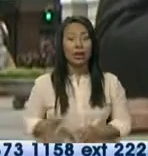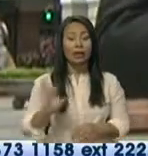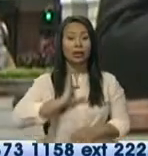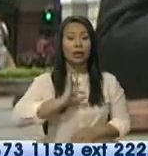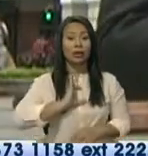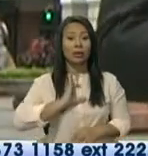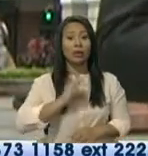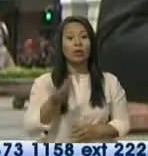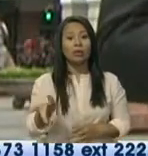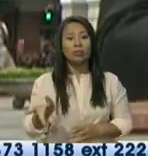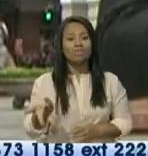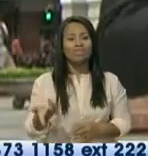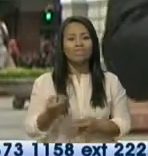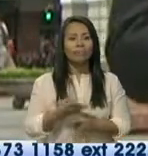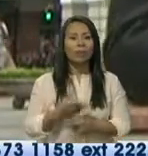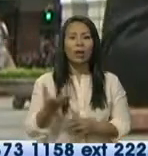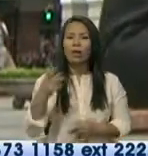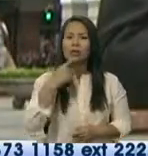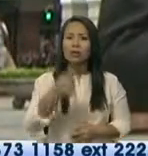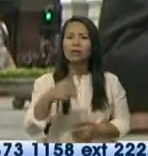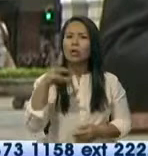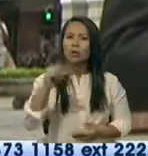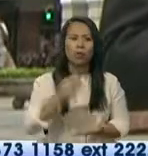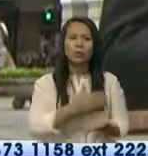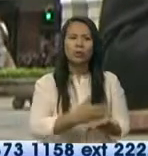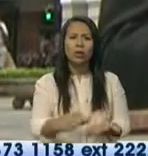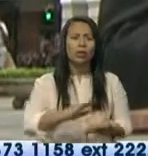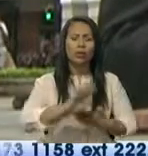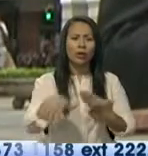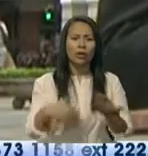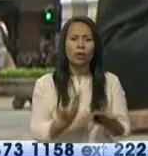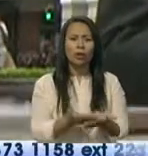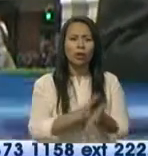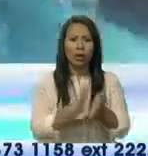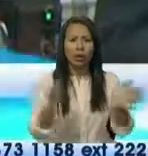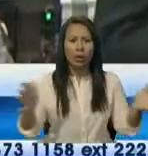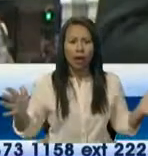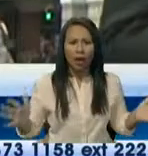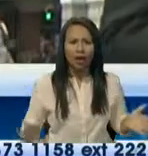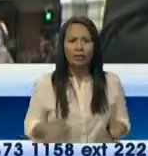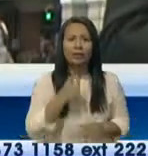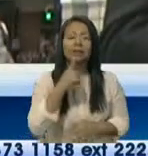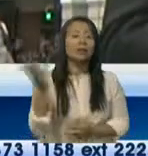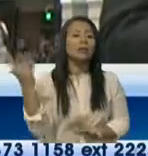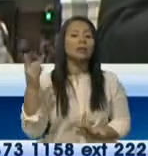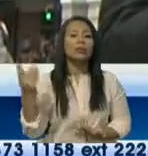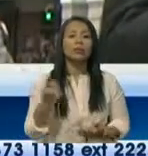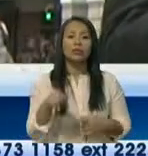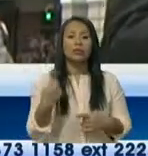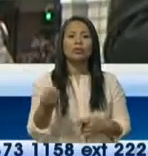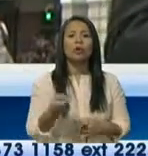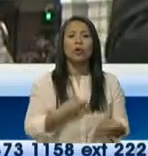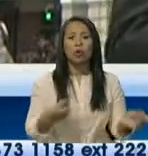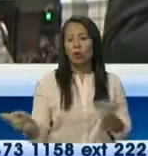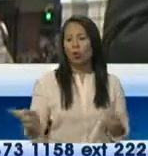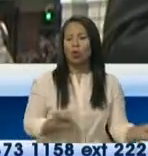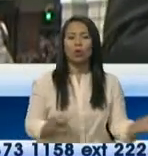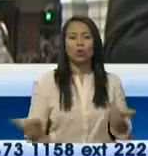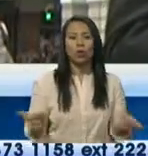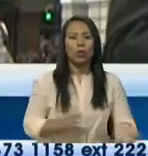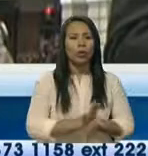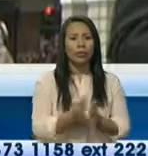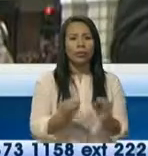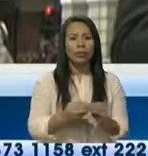Humanos aseguró que no se ha desalojado a nadie en la cooperativa Trinidad de Dios en Monte Sinaí. Según el funcionario, se trató de una acción de control